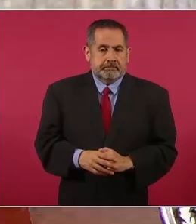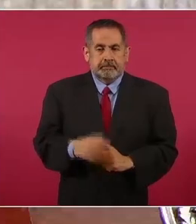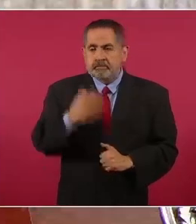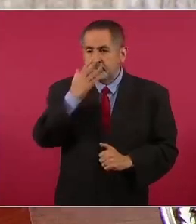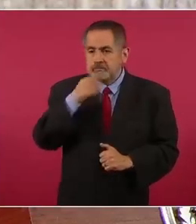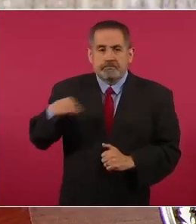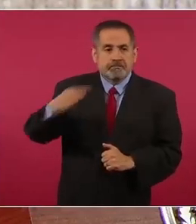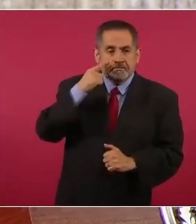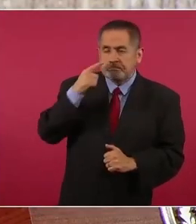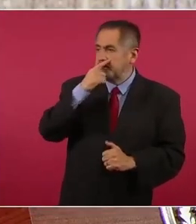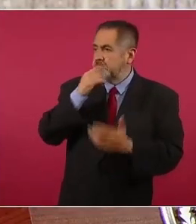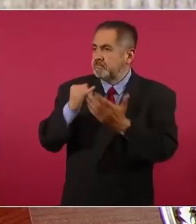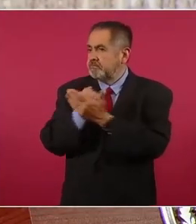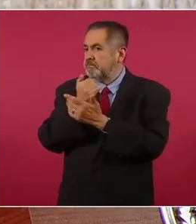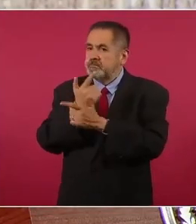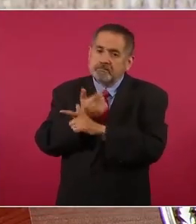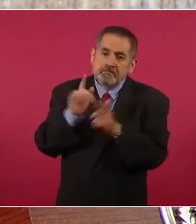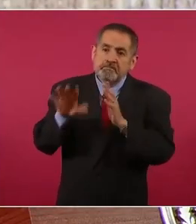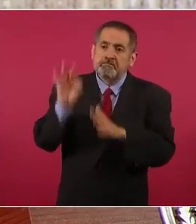democracia,